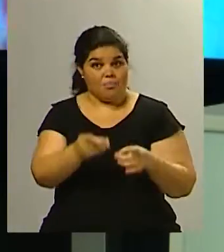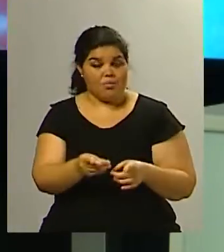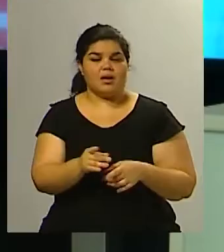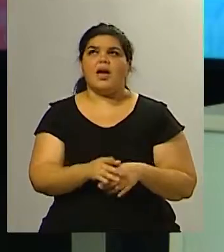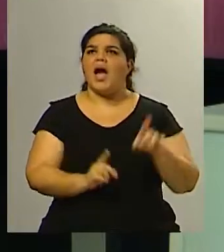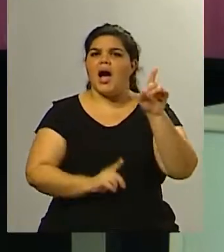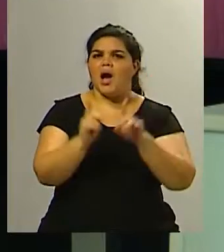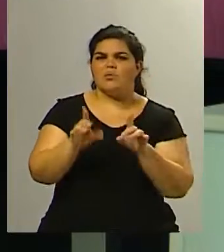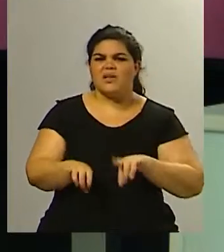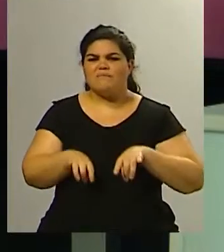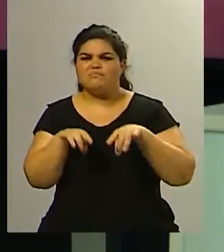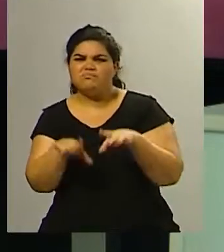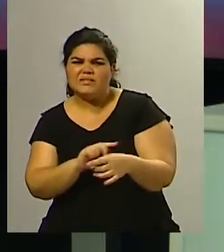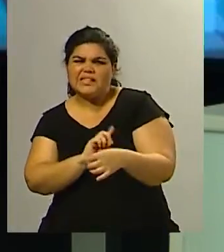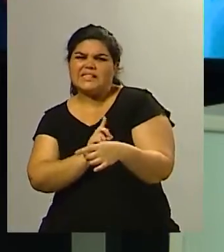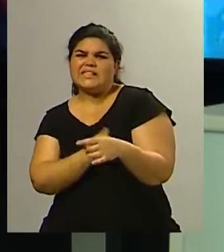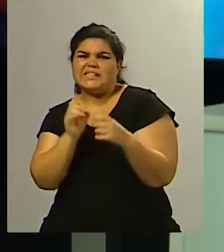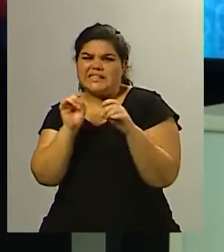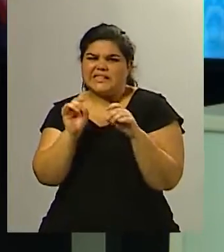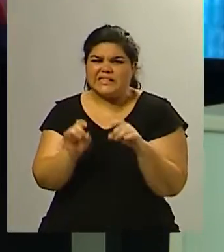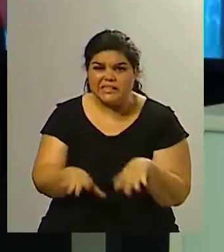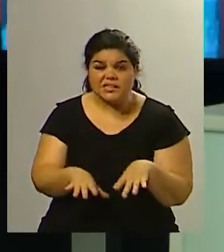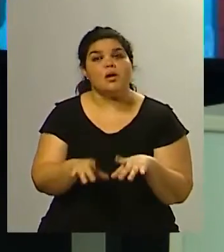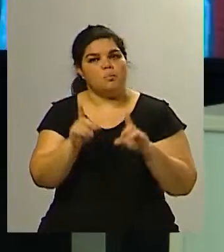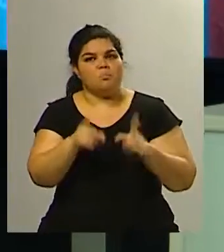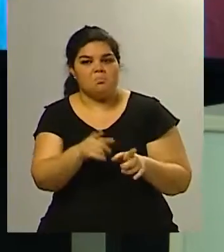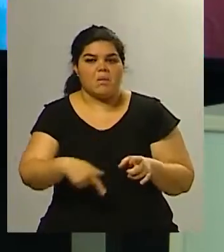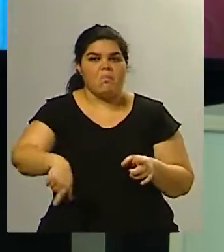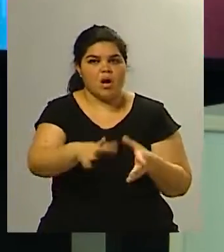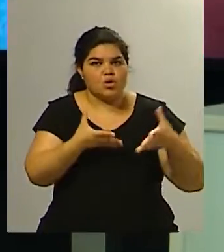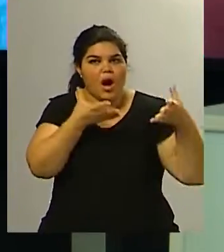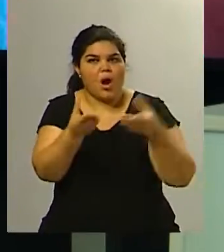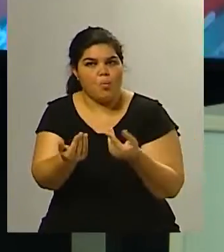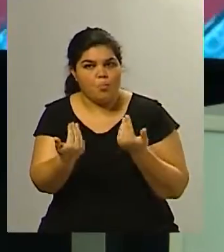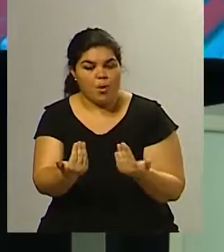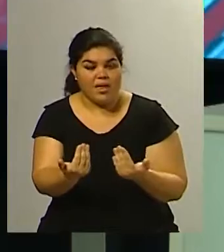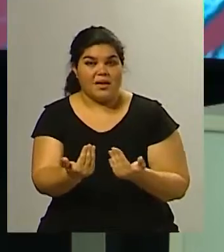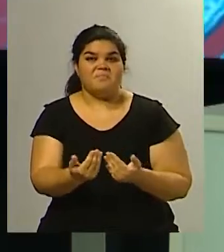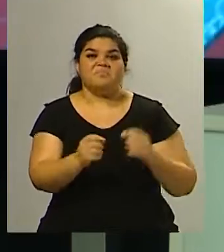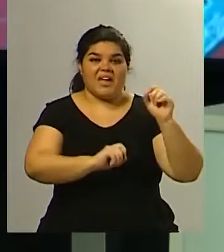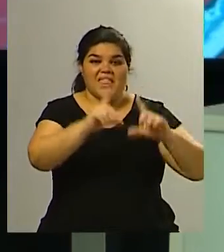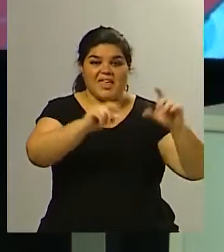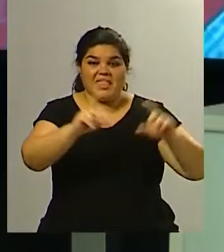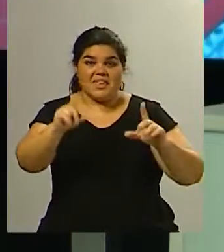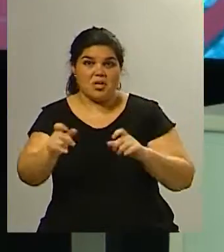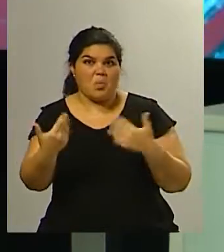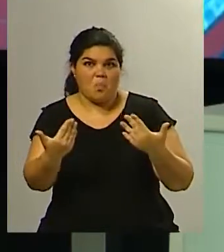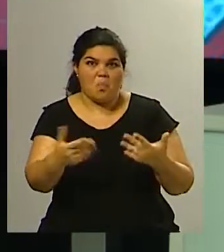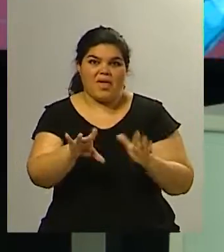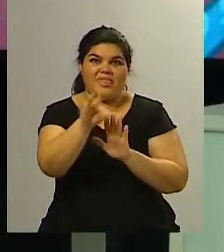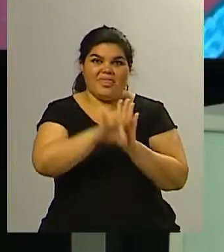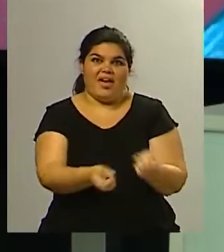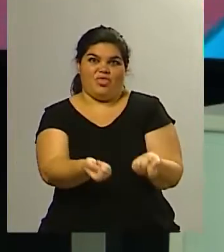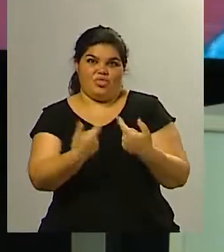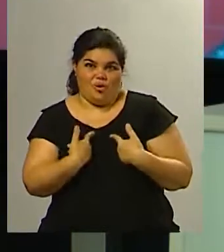están un poquito más abajo en esos niveles que se manejan, en esos niveles estadísticos, que son realmente datos muy importantes. De eso vamos a hablar